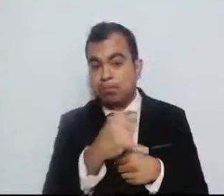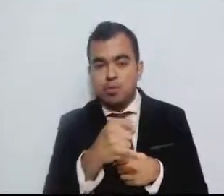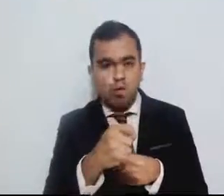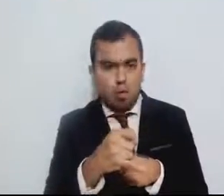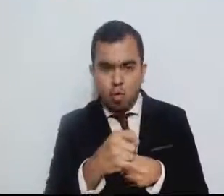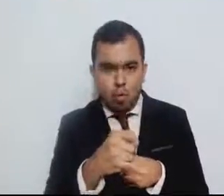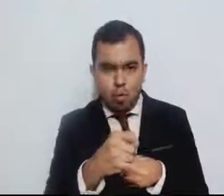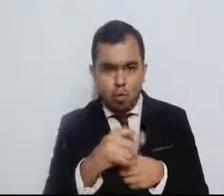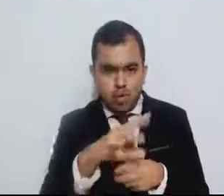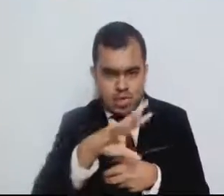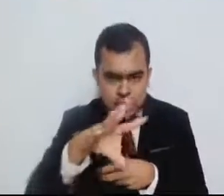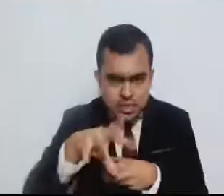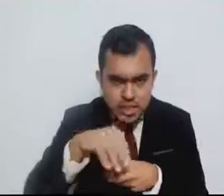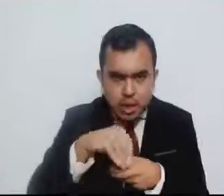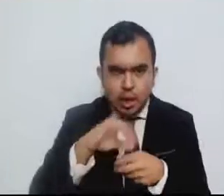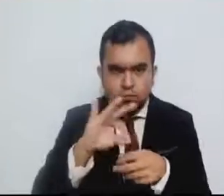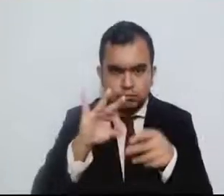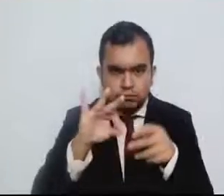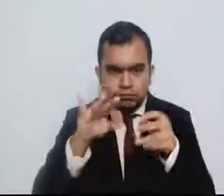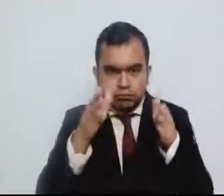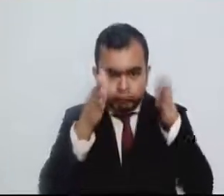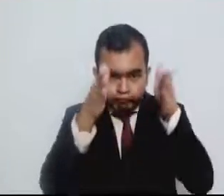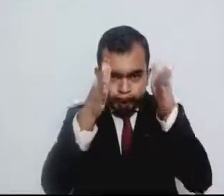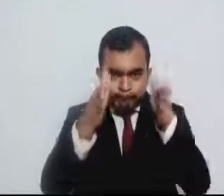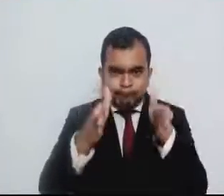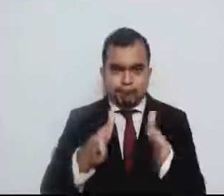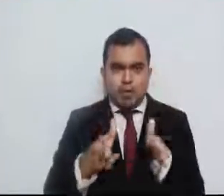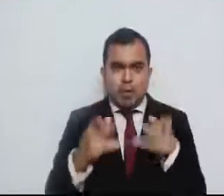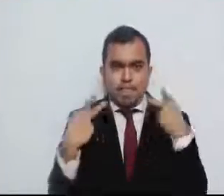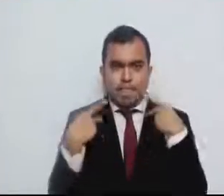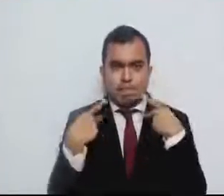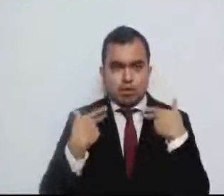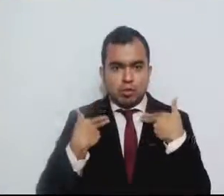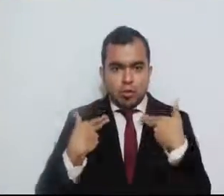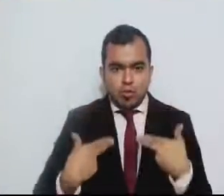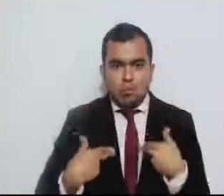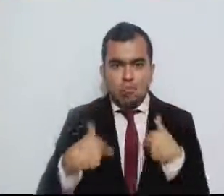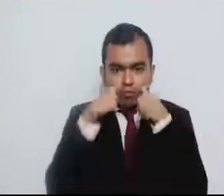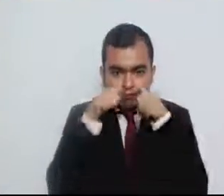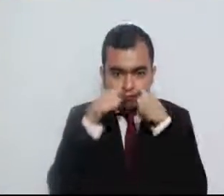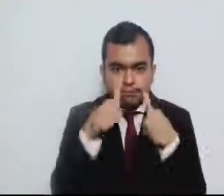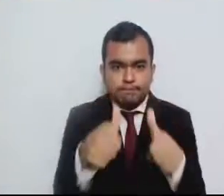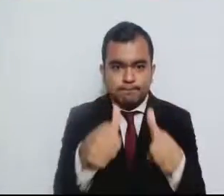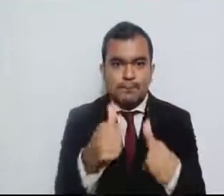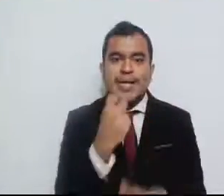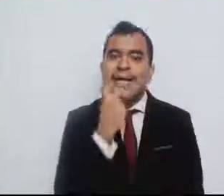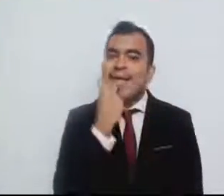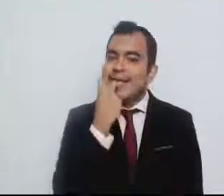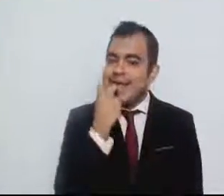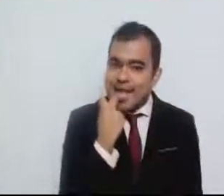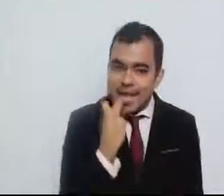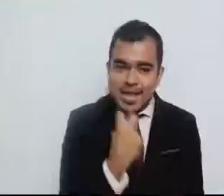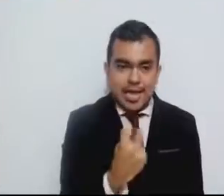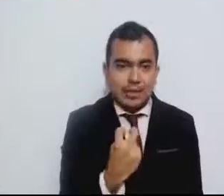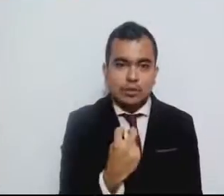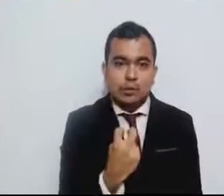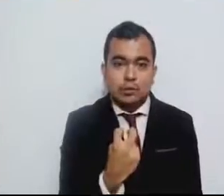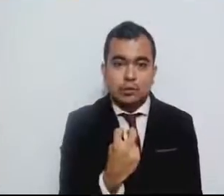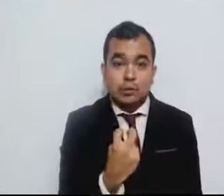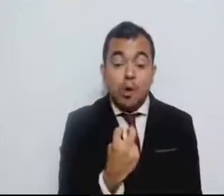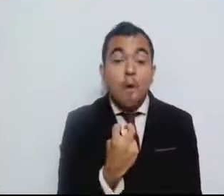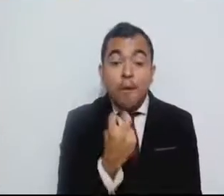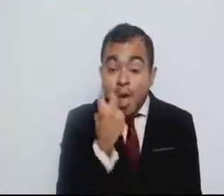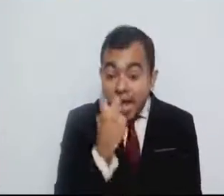integral como persona, como humano, a eso. Y sobre todo porque hay una gran